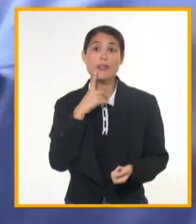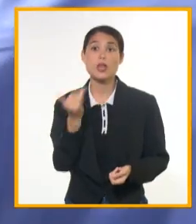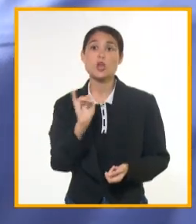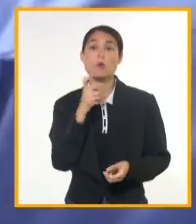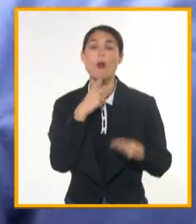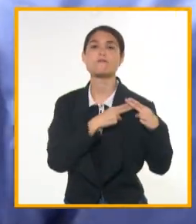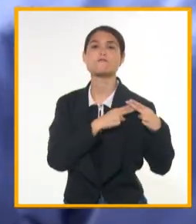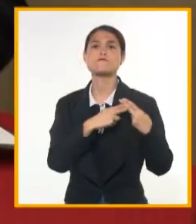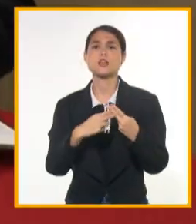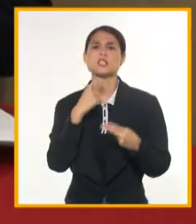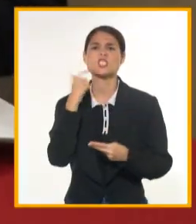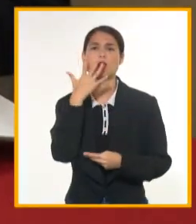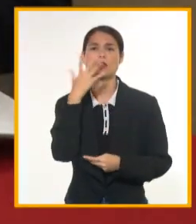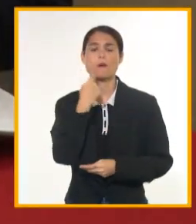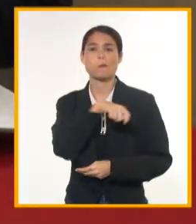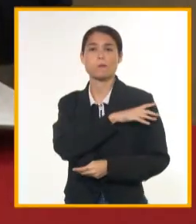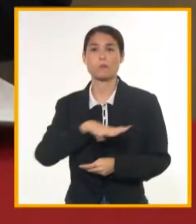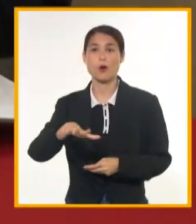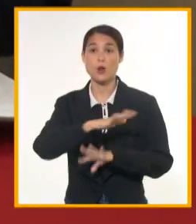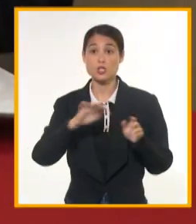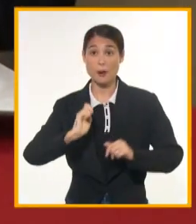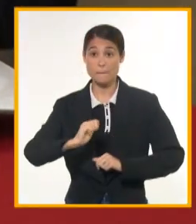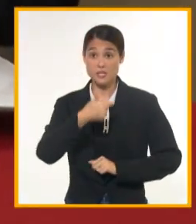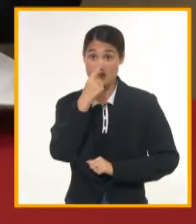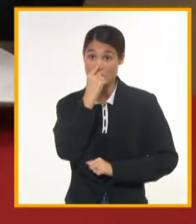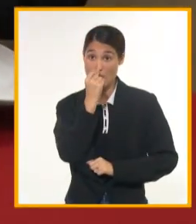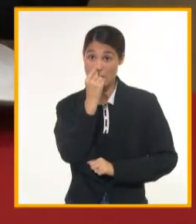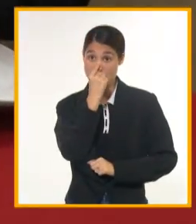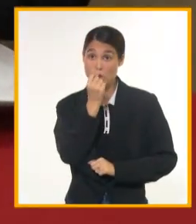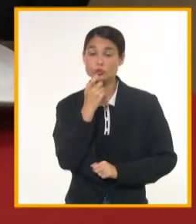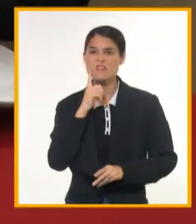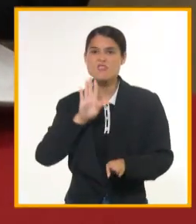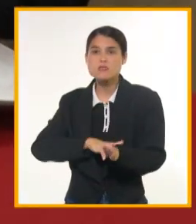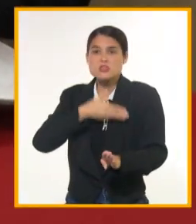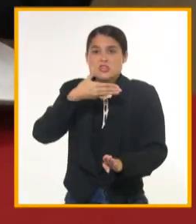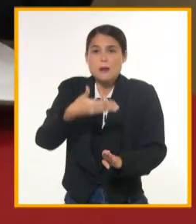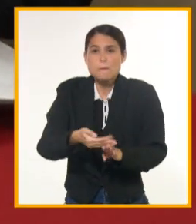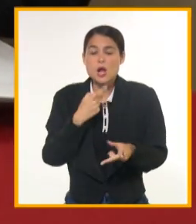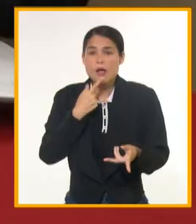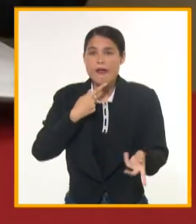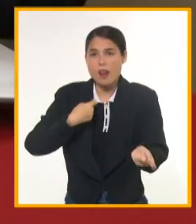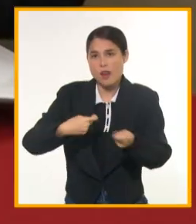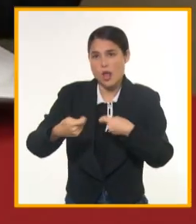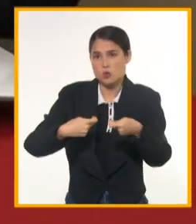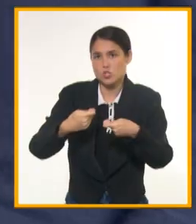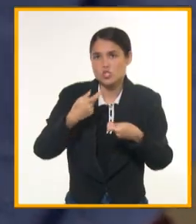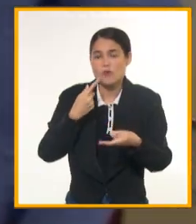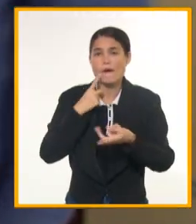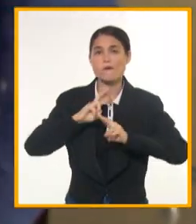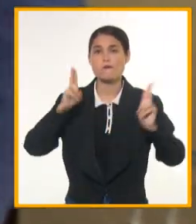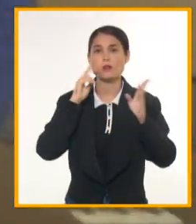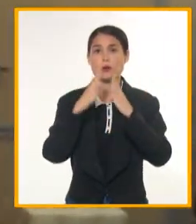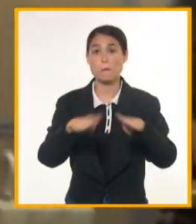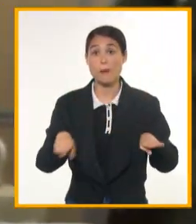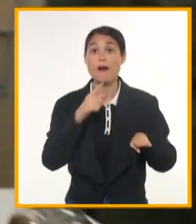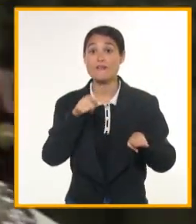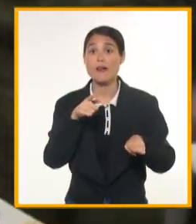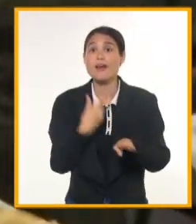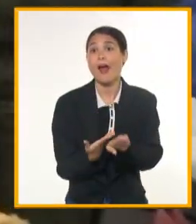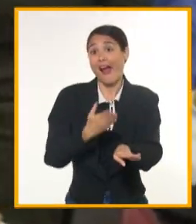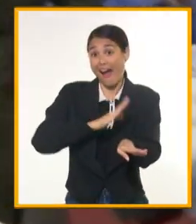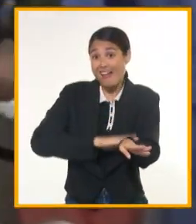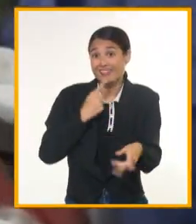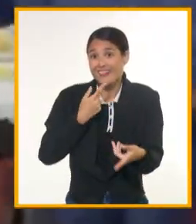del pueblo. Putin señaló que después se podría empezar las negociaciones sobre un acuerdo de paz con esas autoridades para